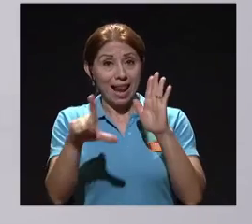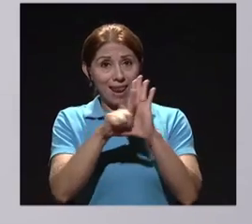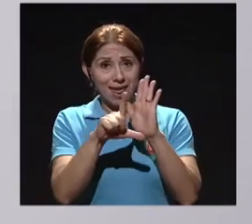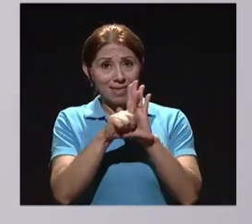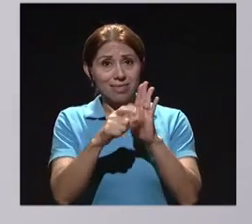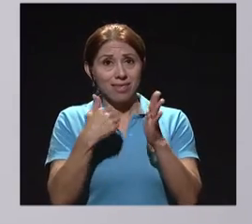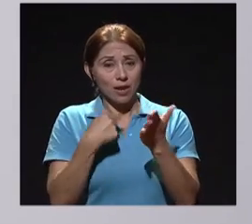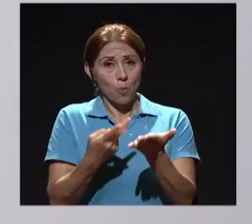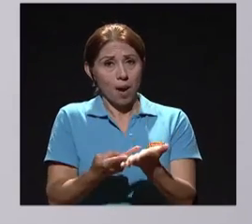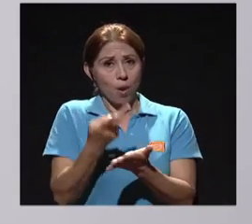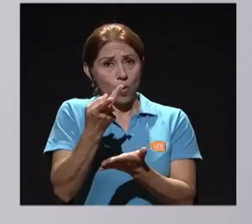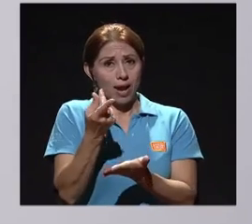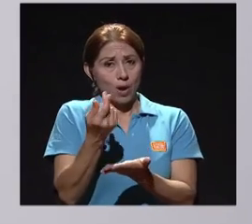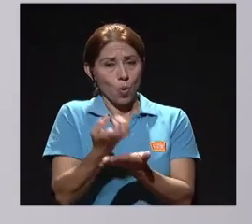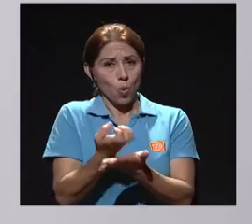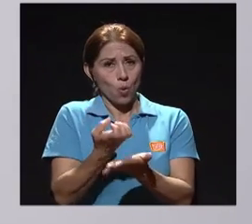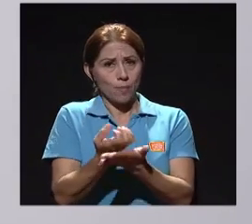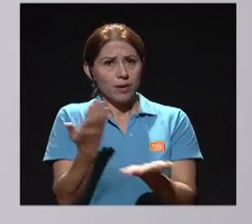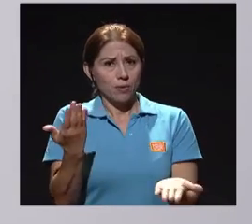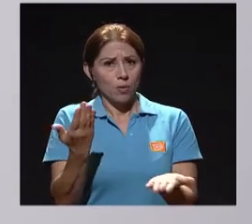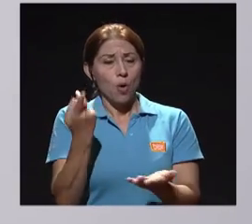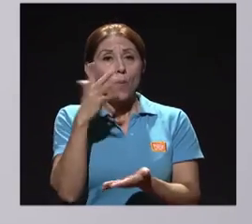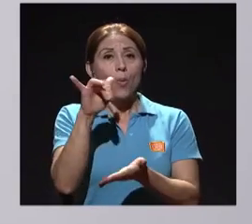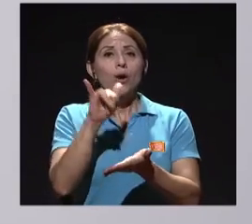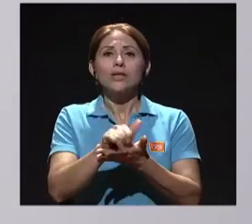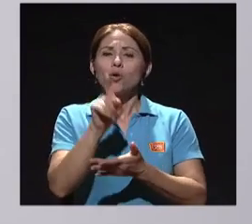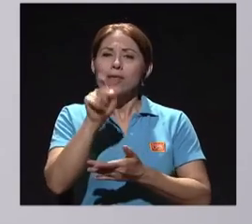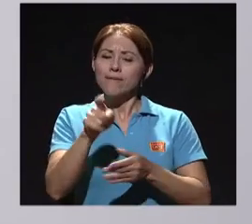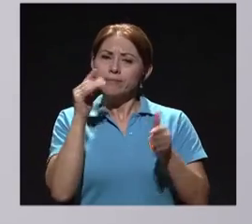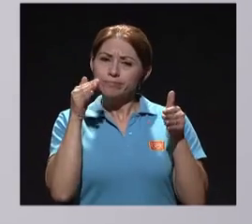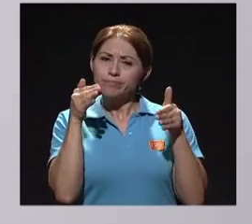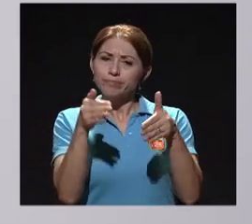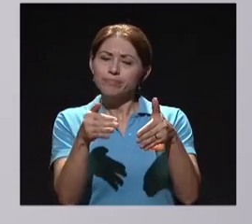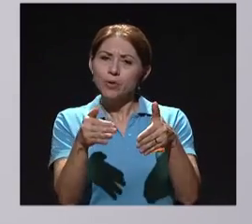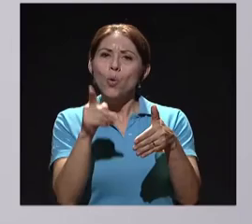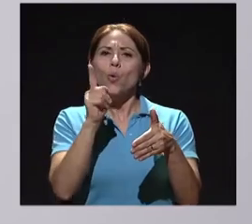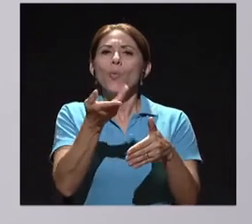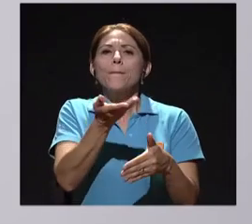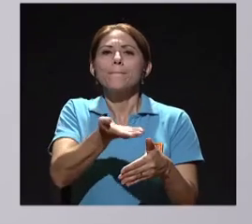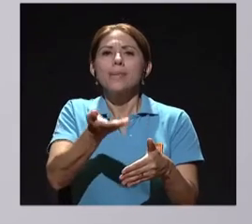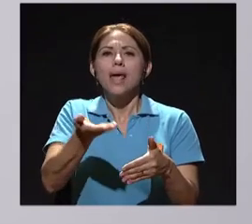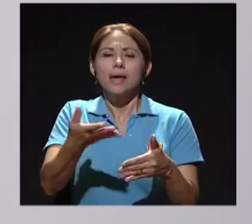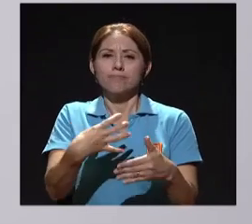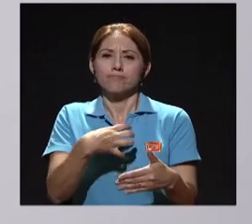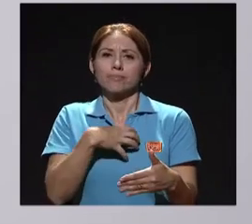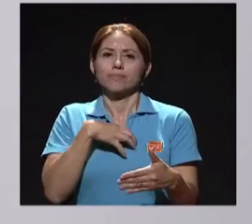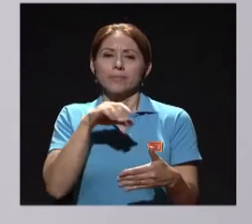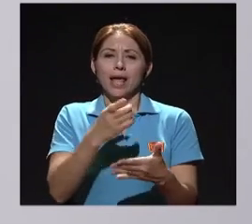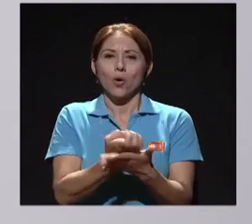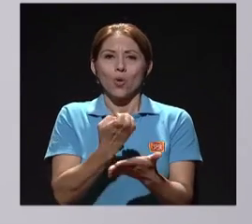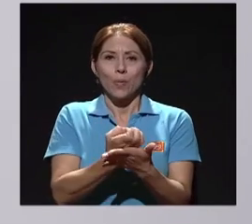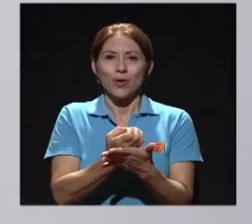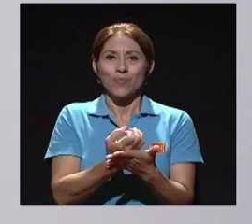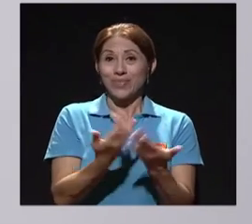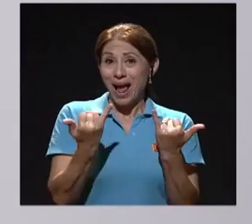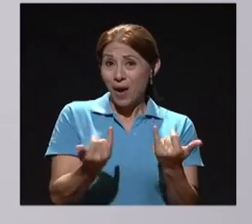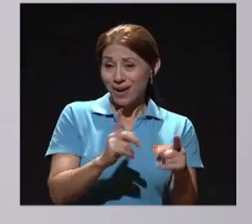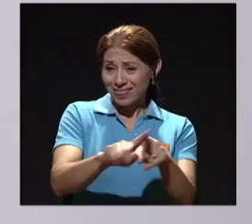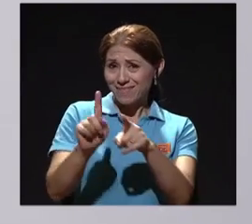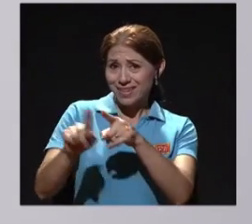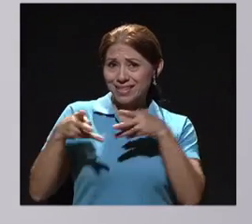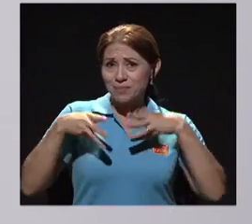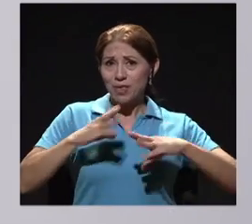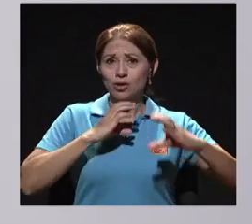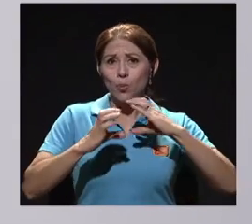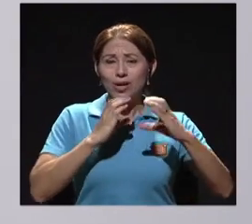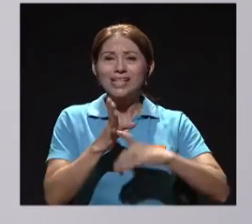y que por eso debe considerársele como un bien económico parte de la discusión que hay a nivel de los medios es